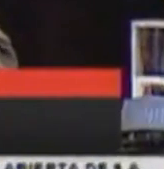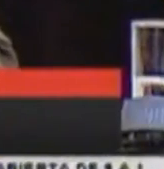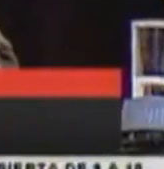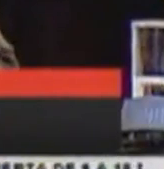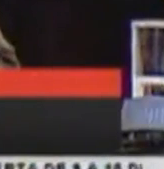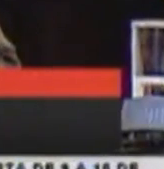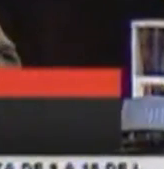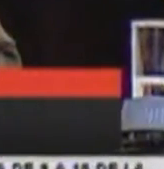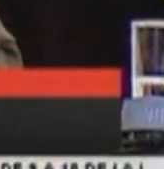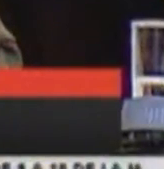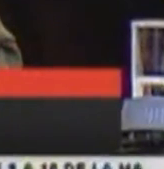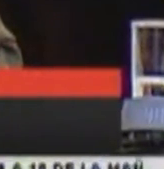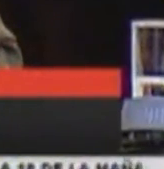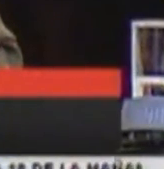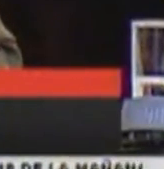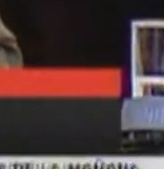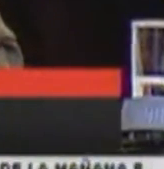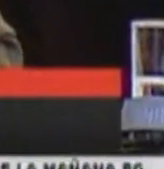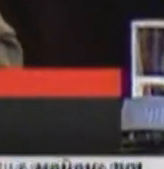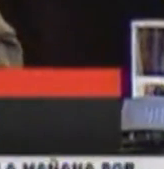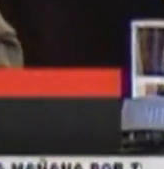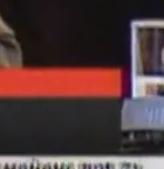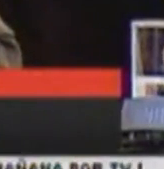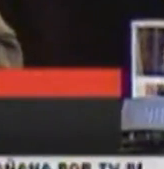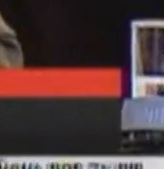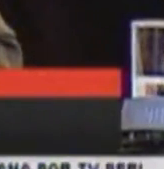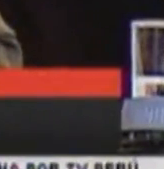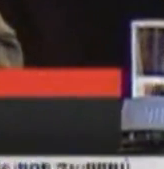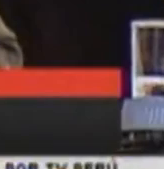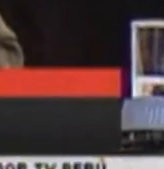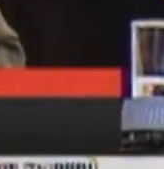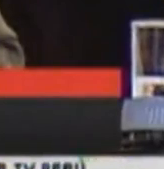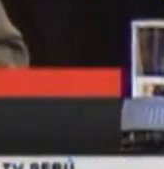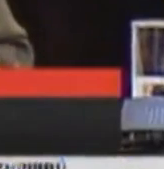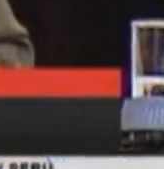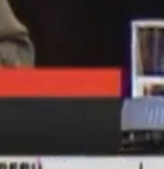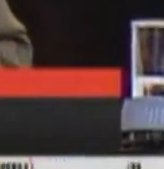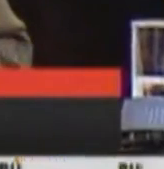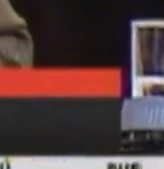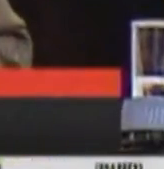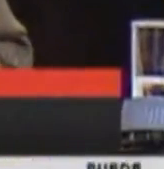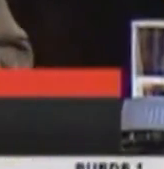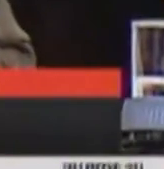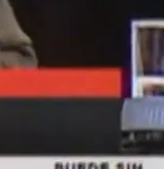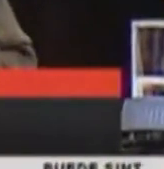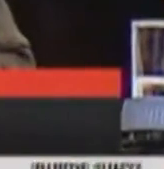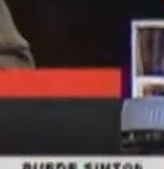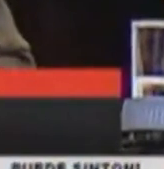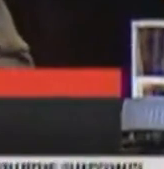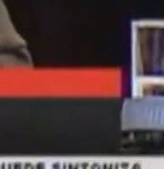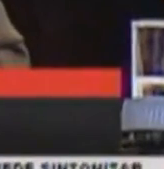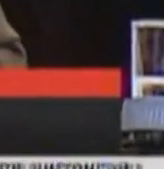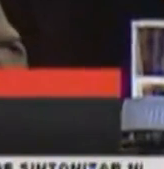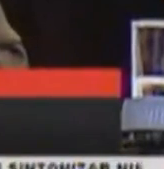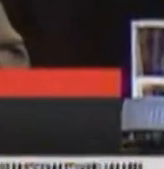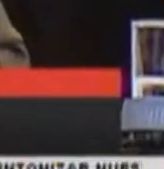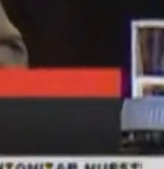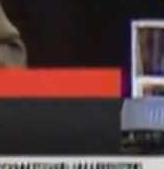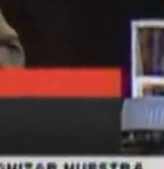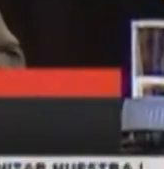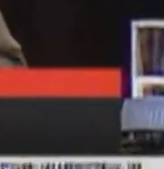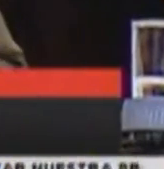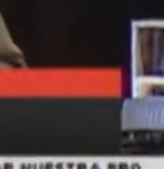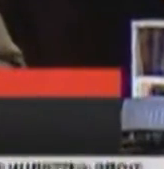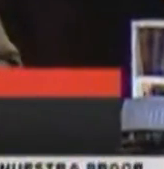exige que sea un trabajo integrado en el territorio. Lo que sí vamos a poder hacer para abril, prometemos como ese